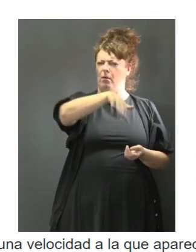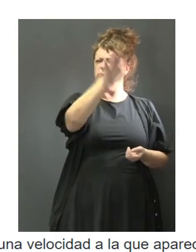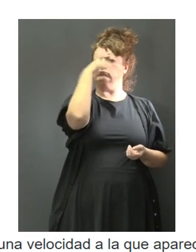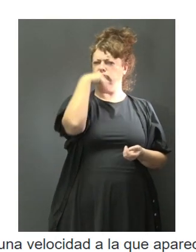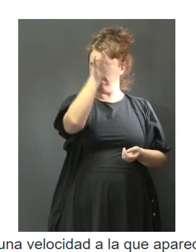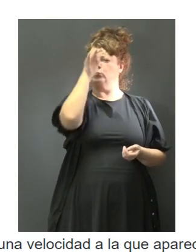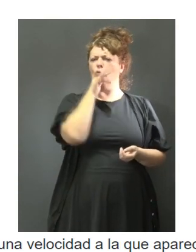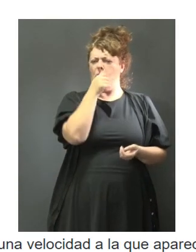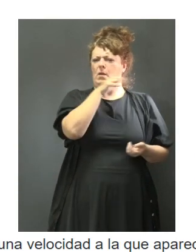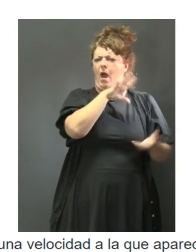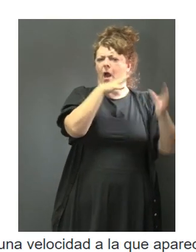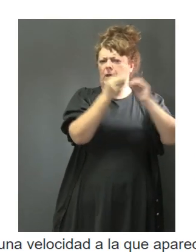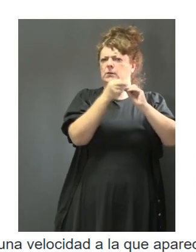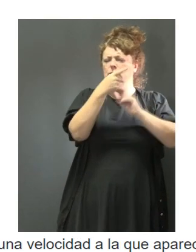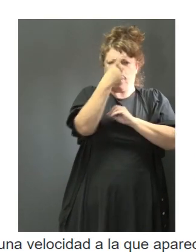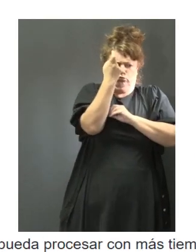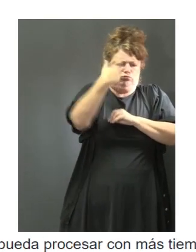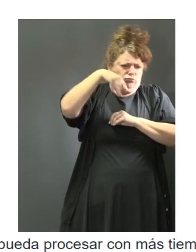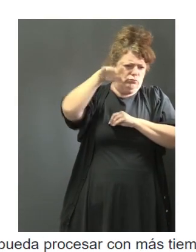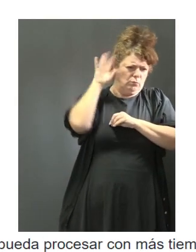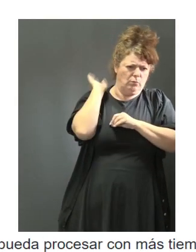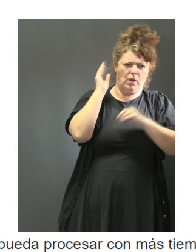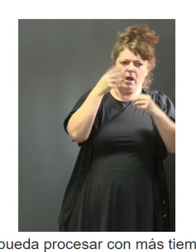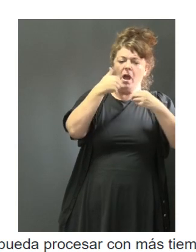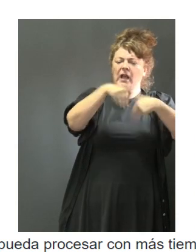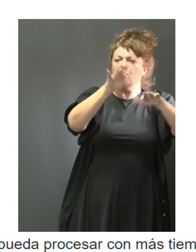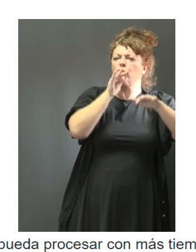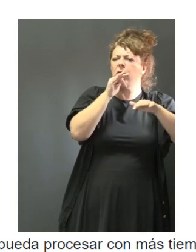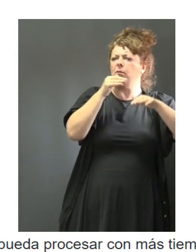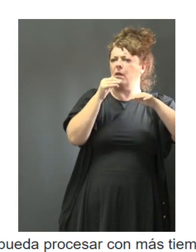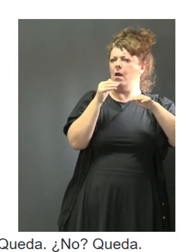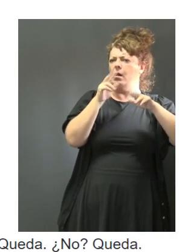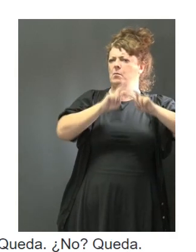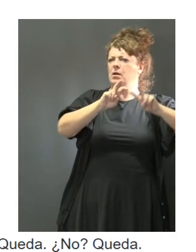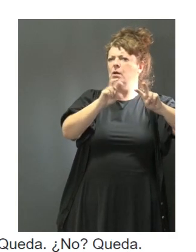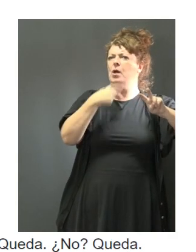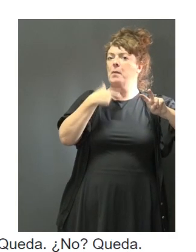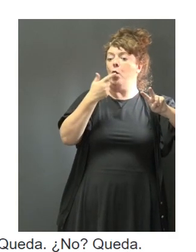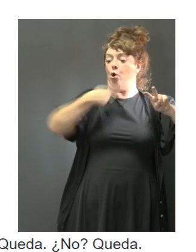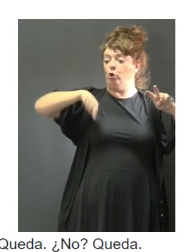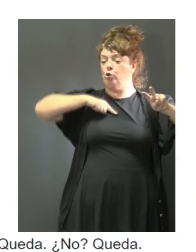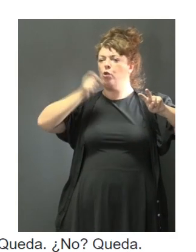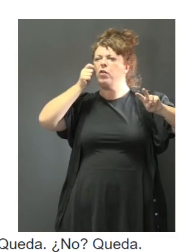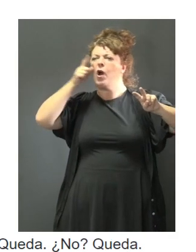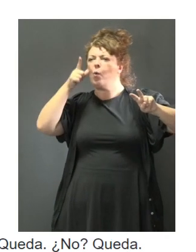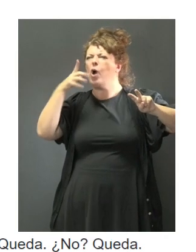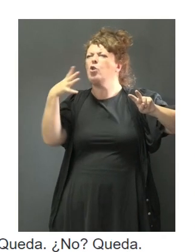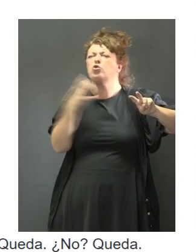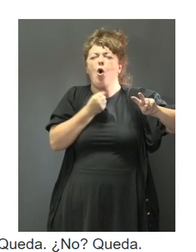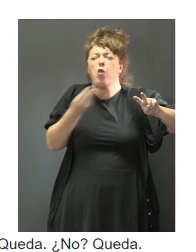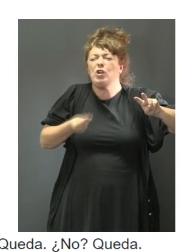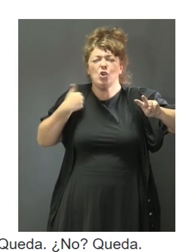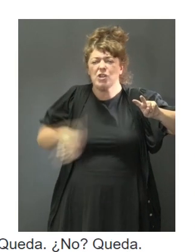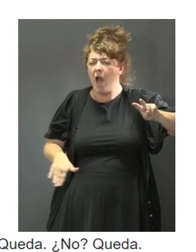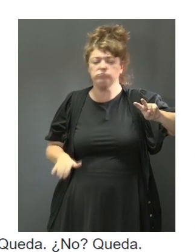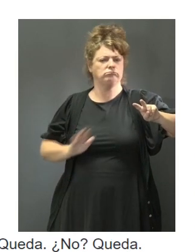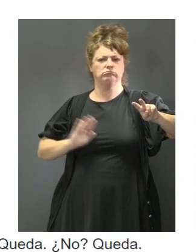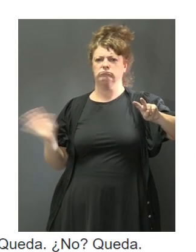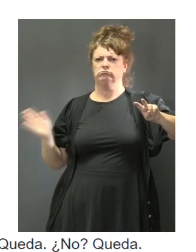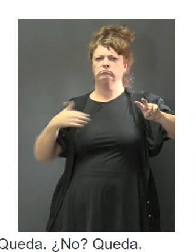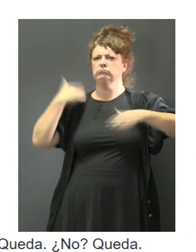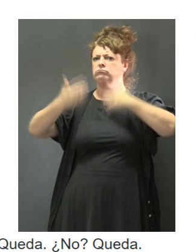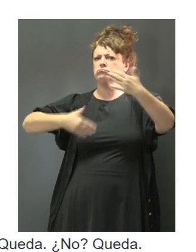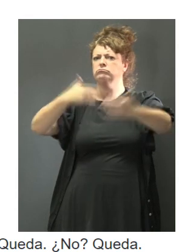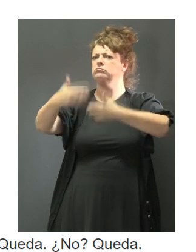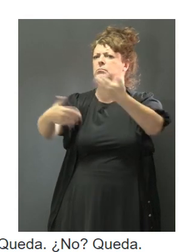Queda bastante, queda por supuesto, queda bastante, siempre y cuando nos demos cuenta de que no todo está hecho, siempre hay que ir